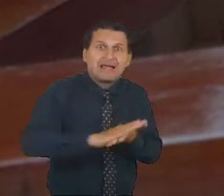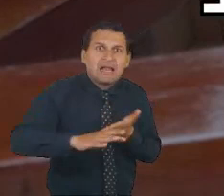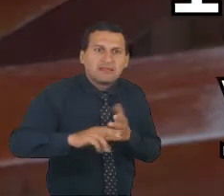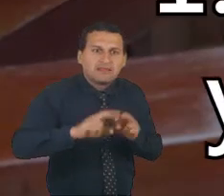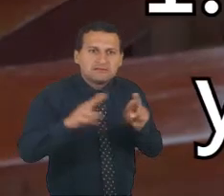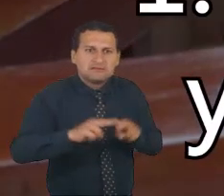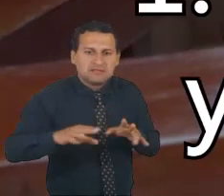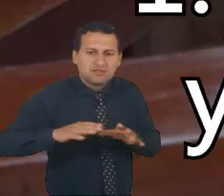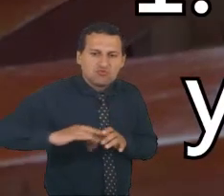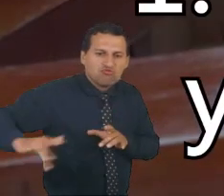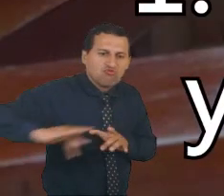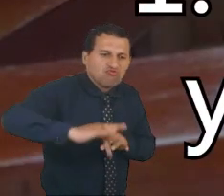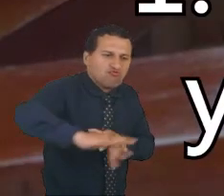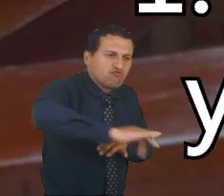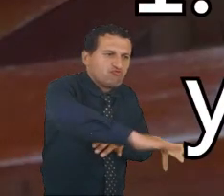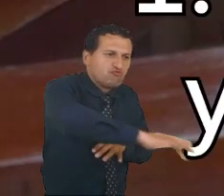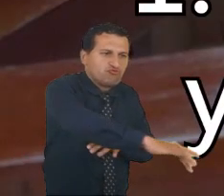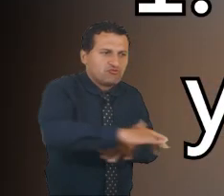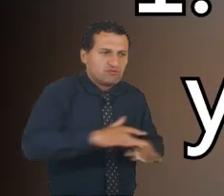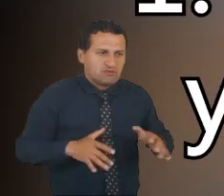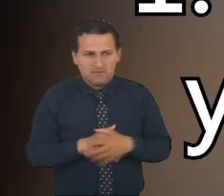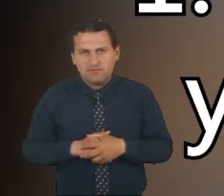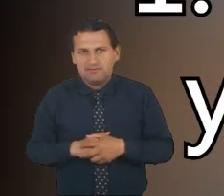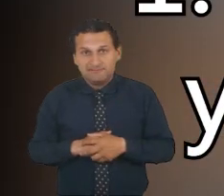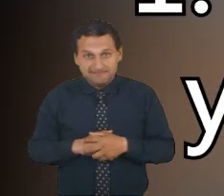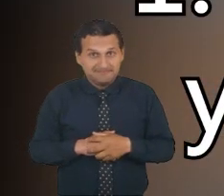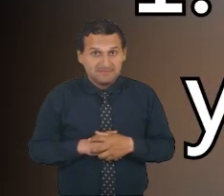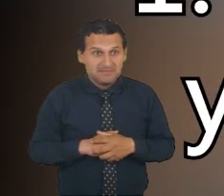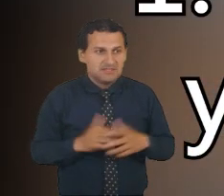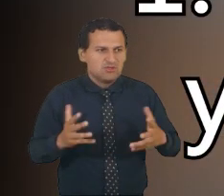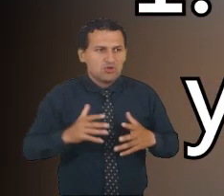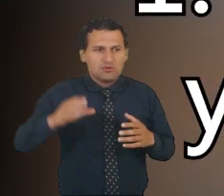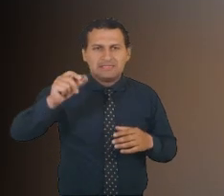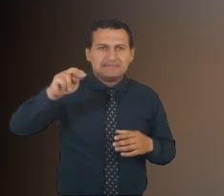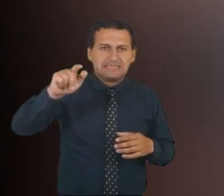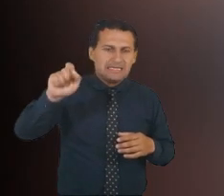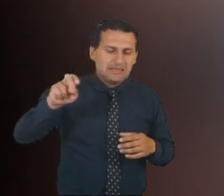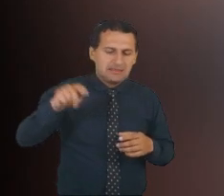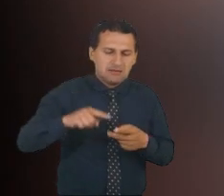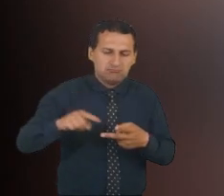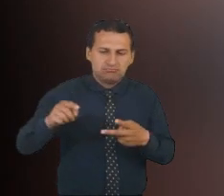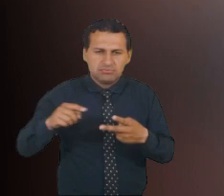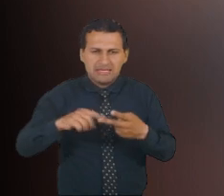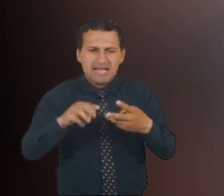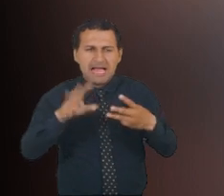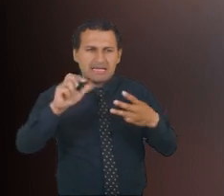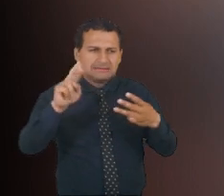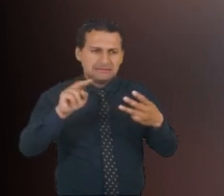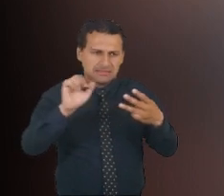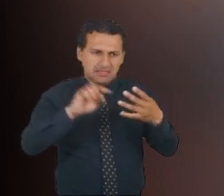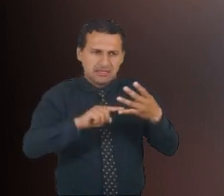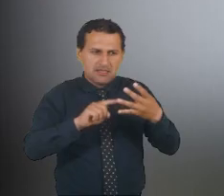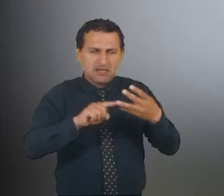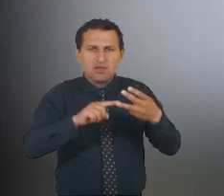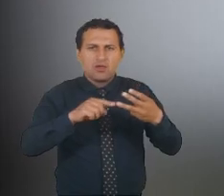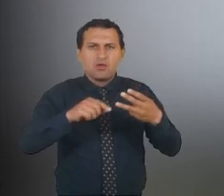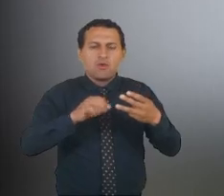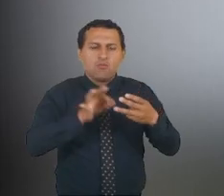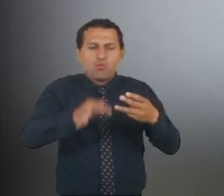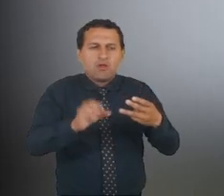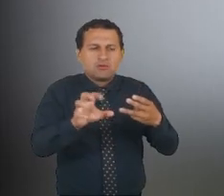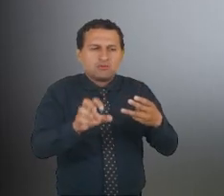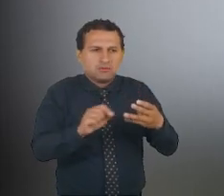y conectividad. En este campo realizamos una ampliación de la cobertura que garantiza la conectividad gratuita de Internet a los ciudadanos